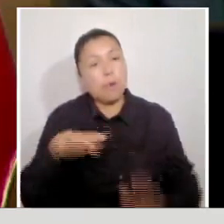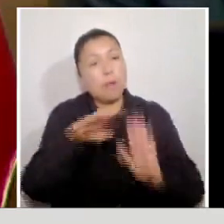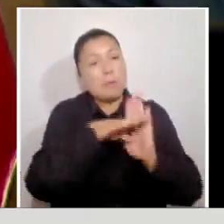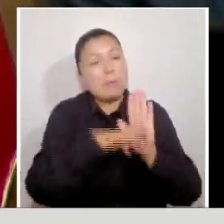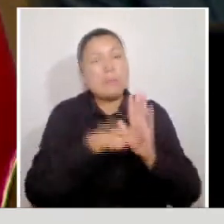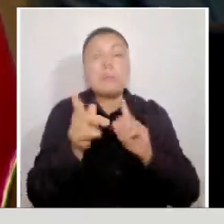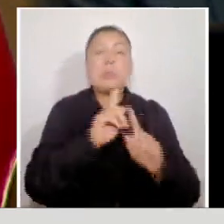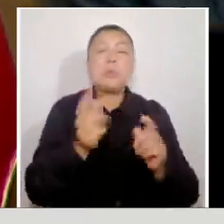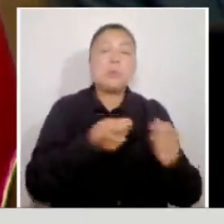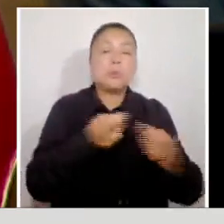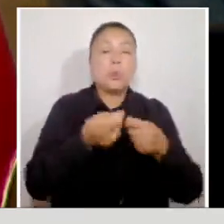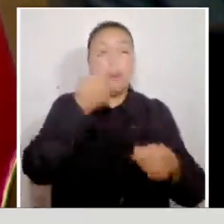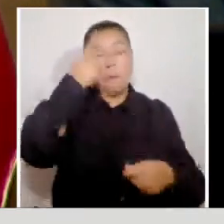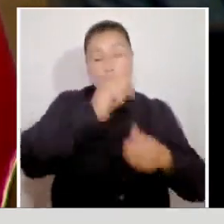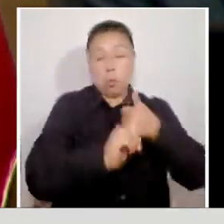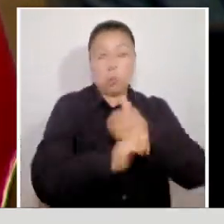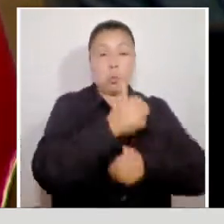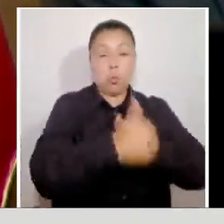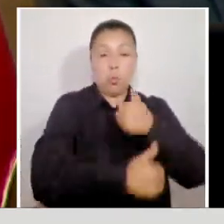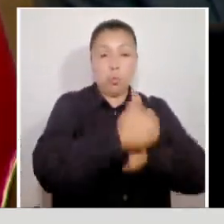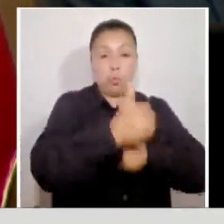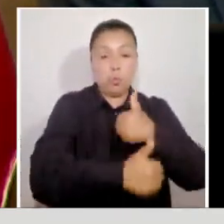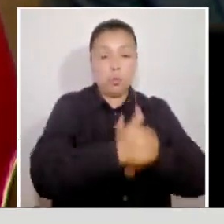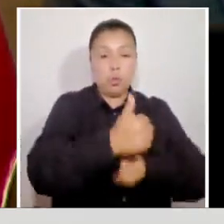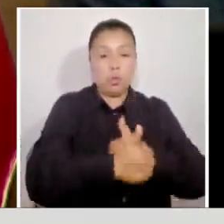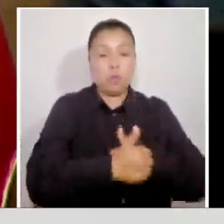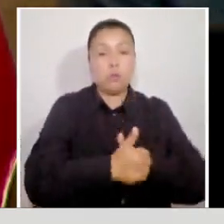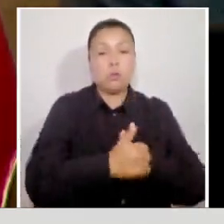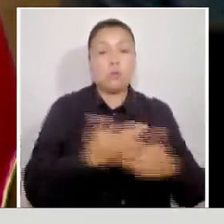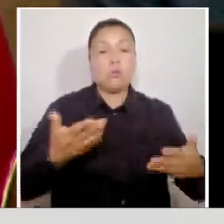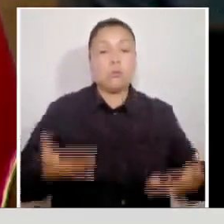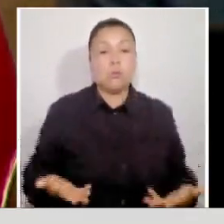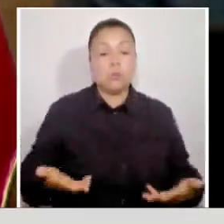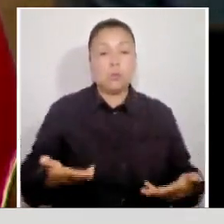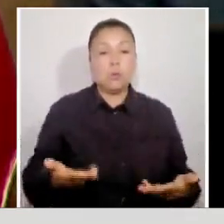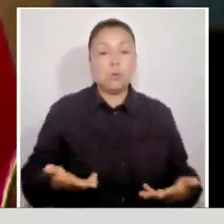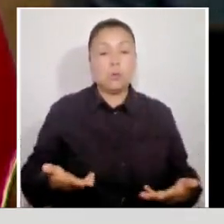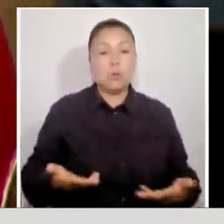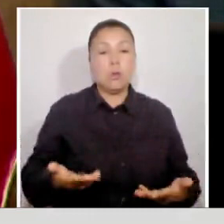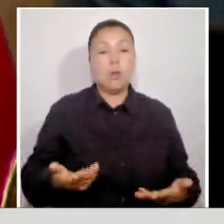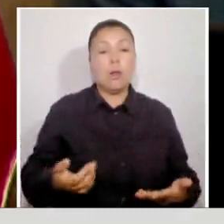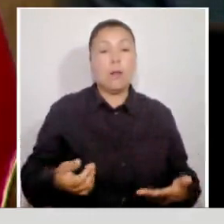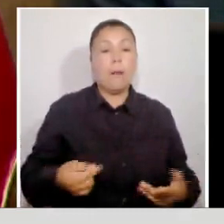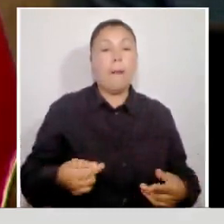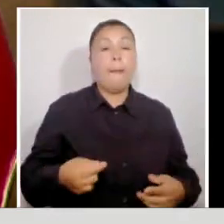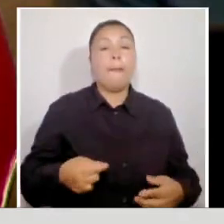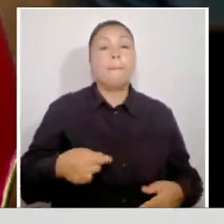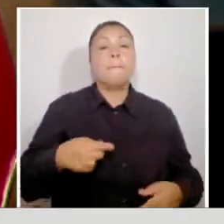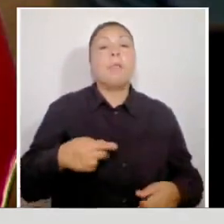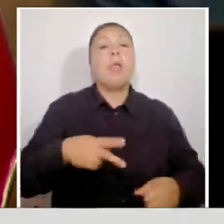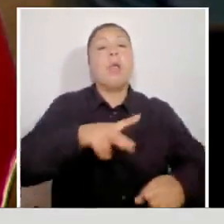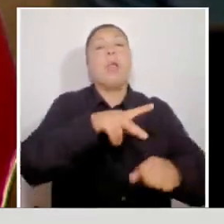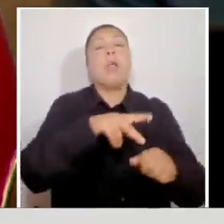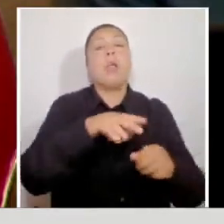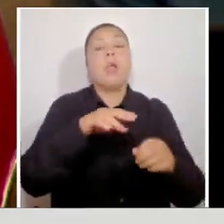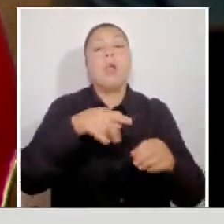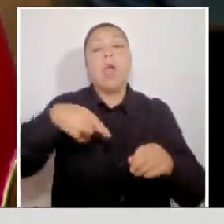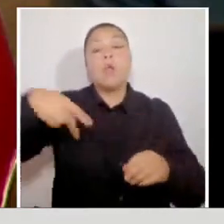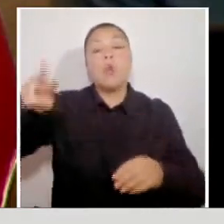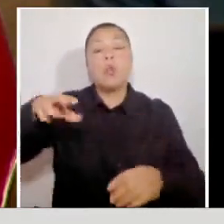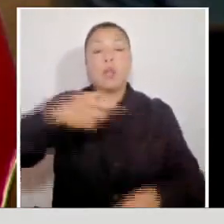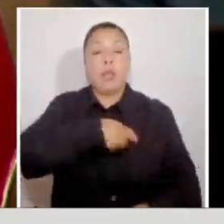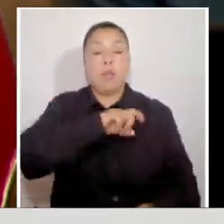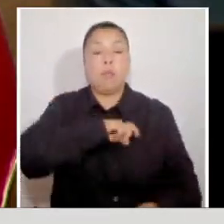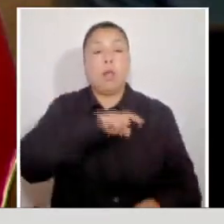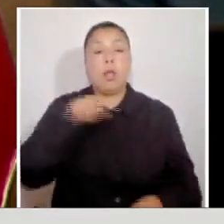pero sí de competencia y fue aplicada por los anarquistas en el norte de España fueron los únicos que mantuvieron más o menos funcionando su